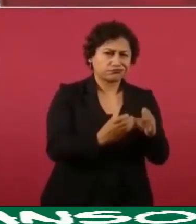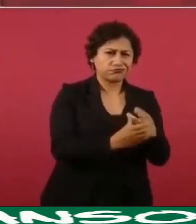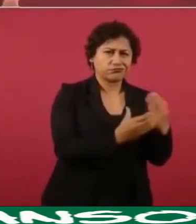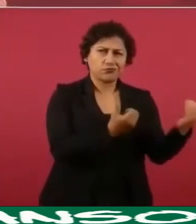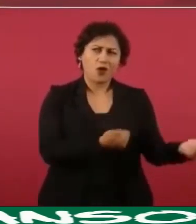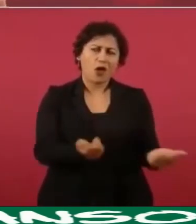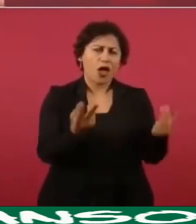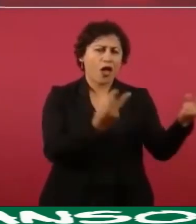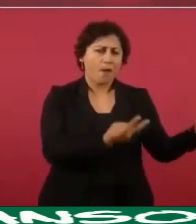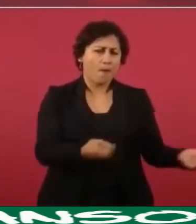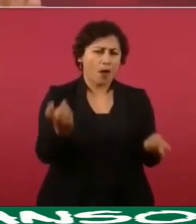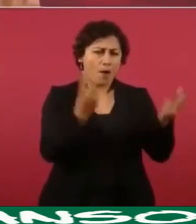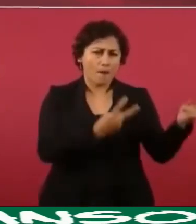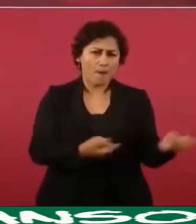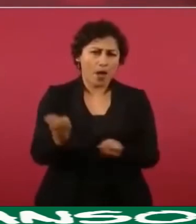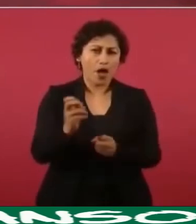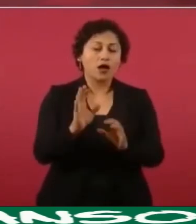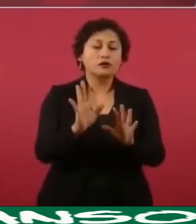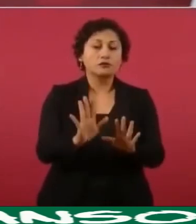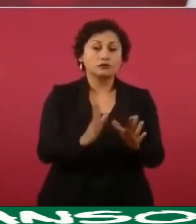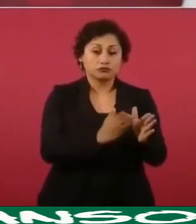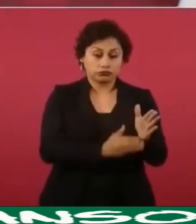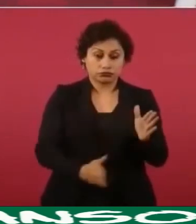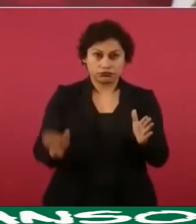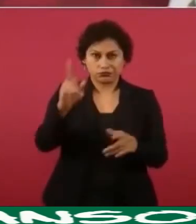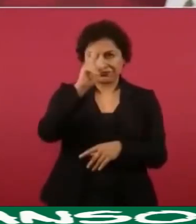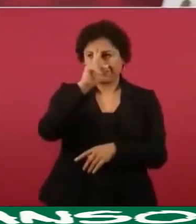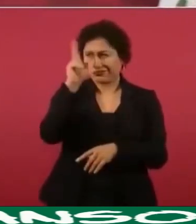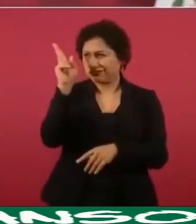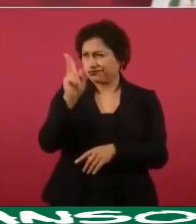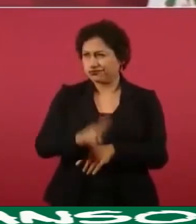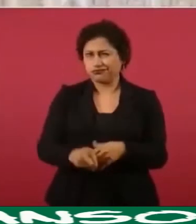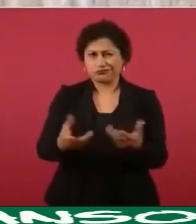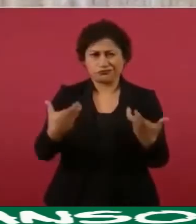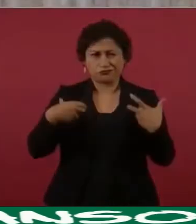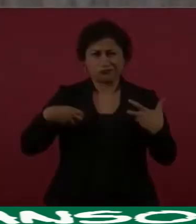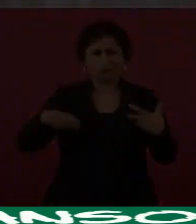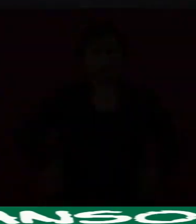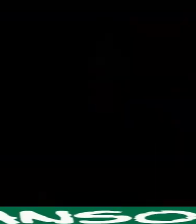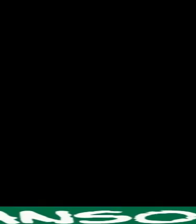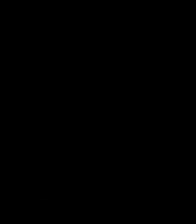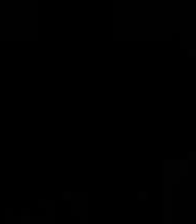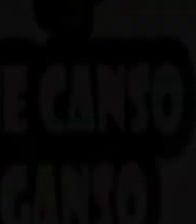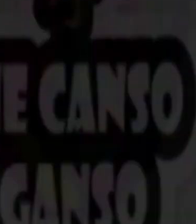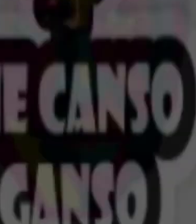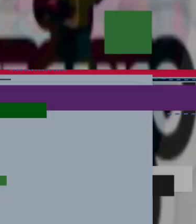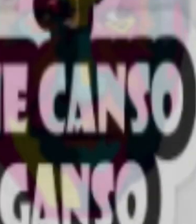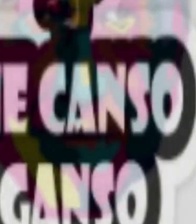Fue un saqueo descomunal. Thank you.